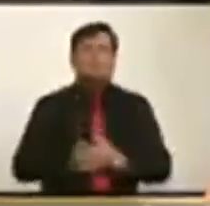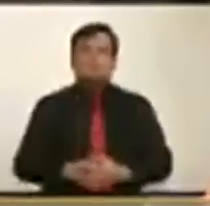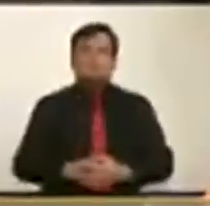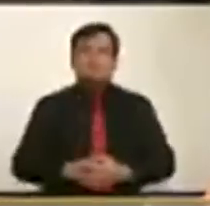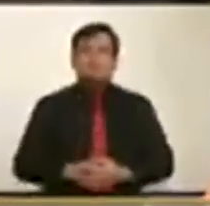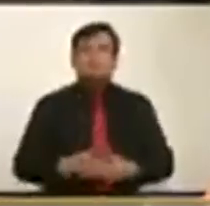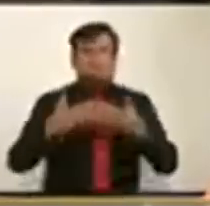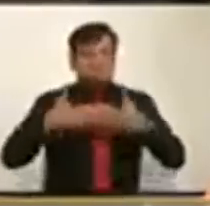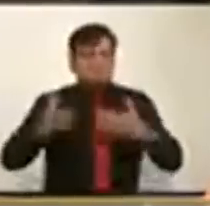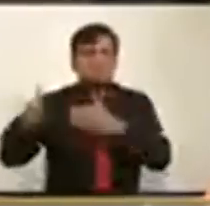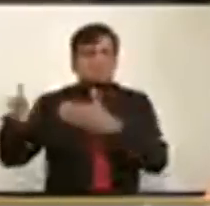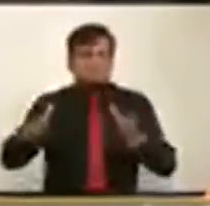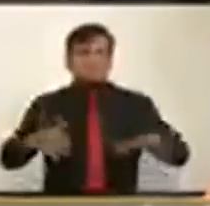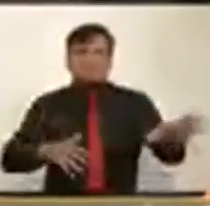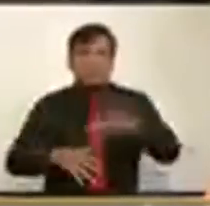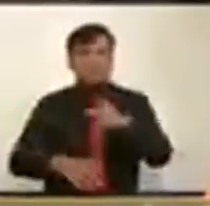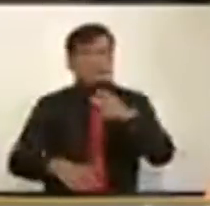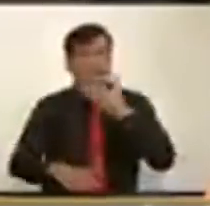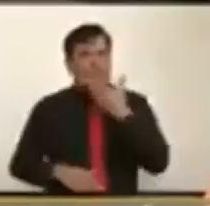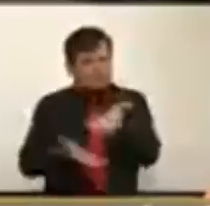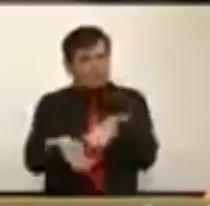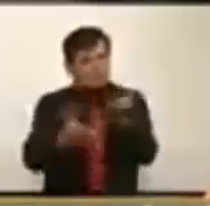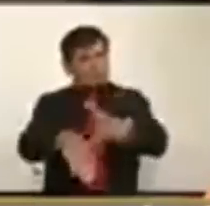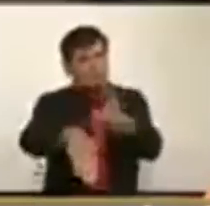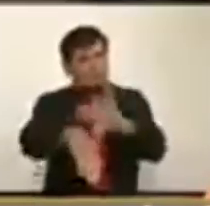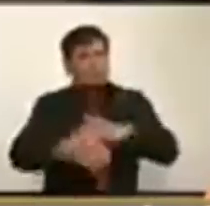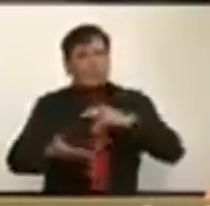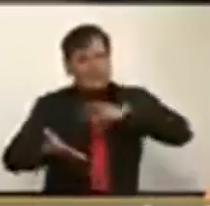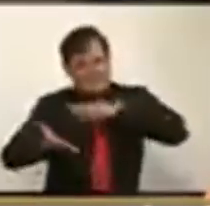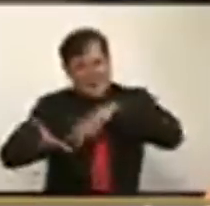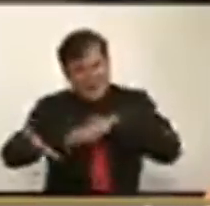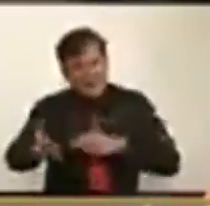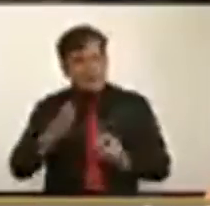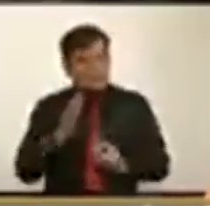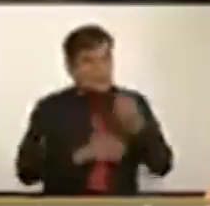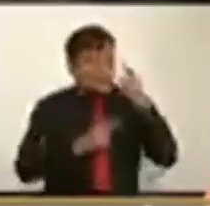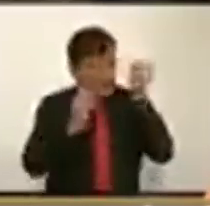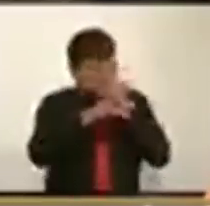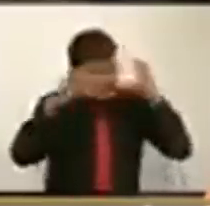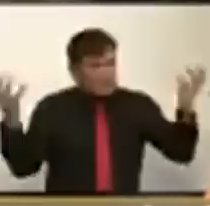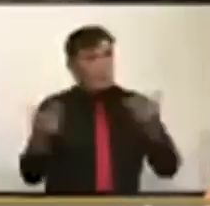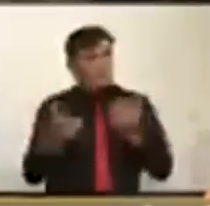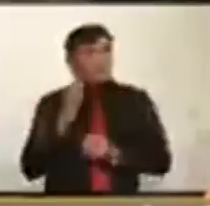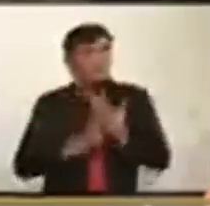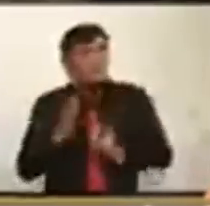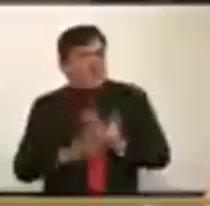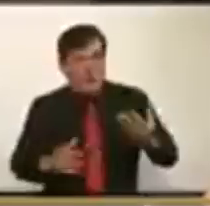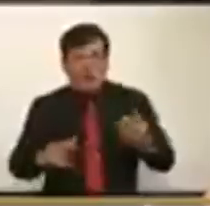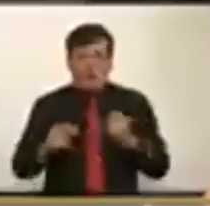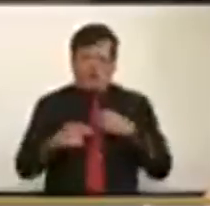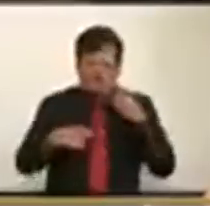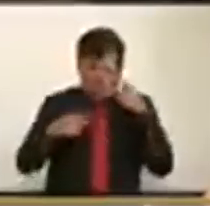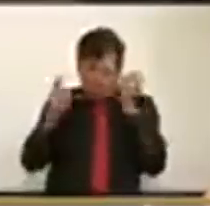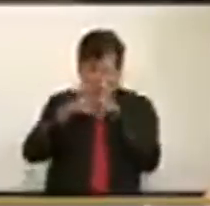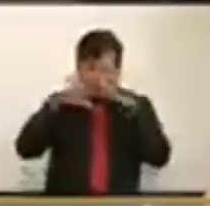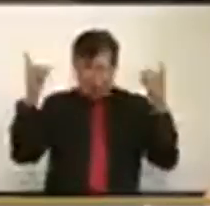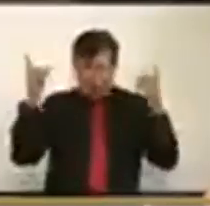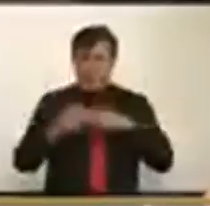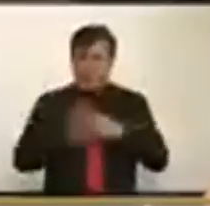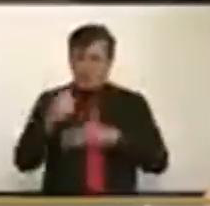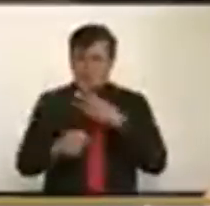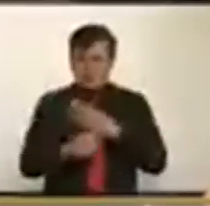las posibilidades de leer, de entender nuevos pensamientos, de descubrir que el mundo es más amplio y diverso